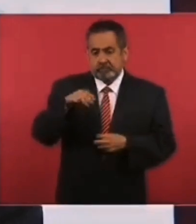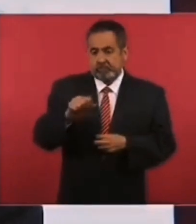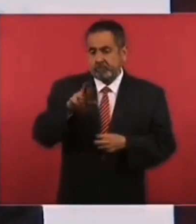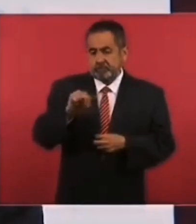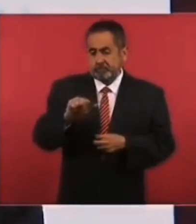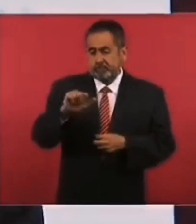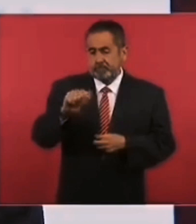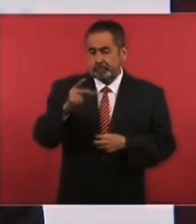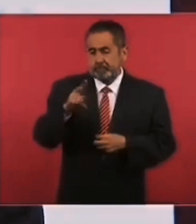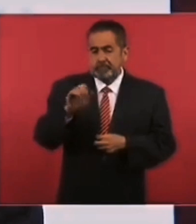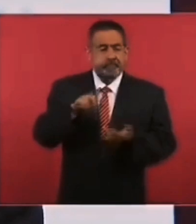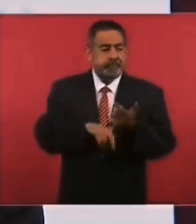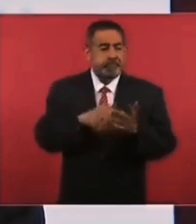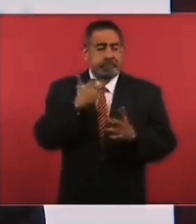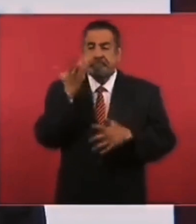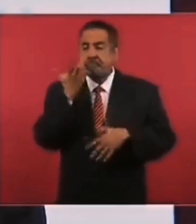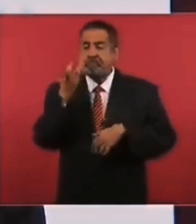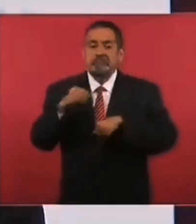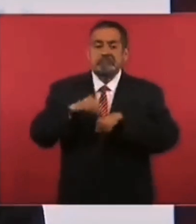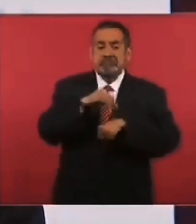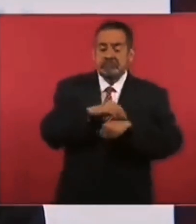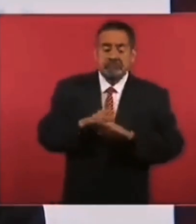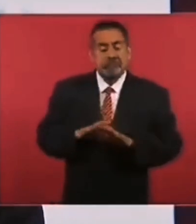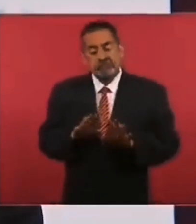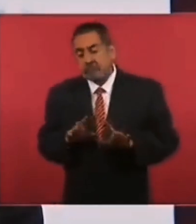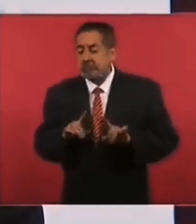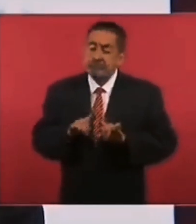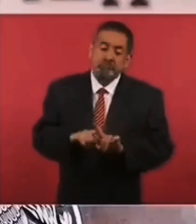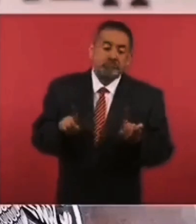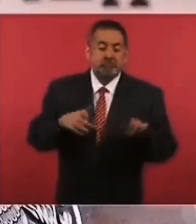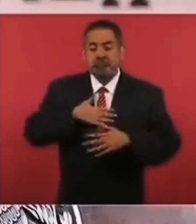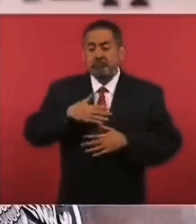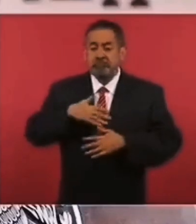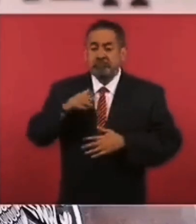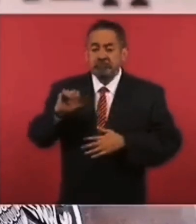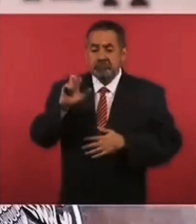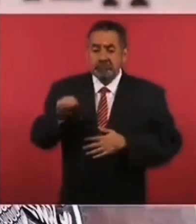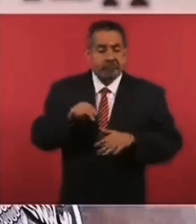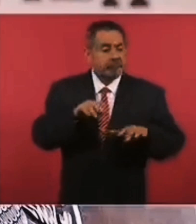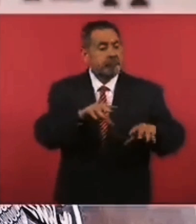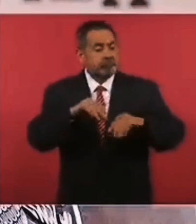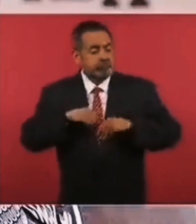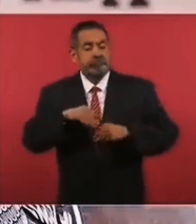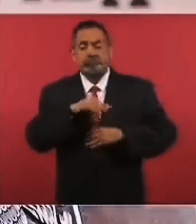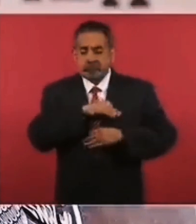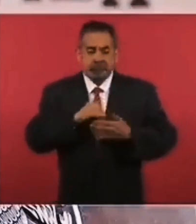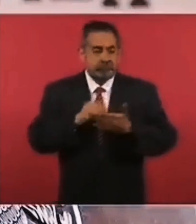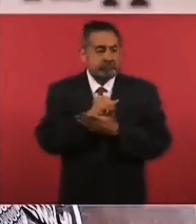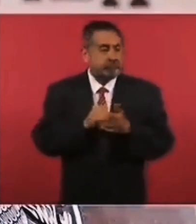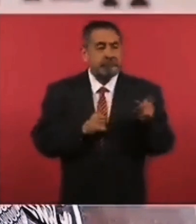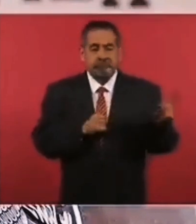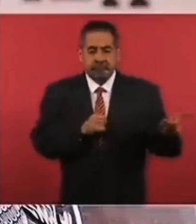quien, con el pretexto de la excepcional facultad de atracción solicitada por parte de la